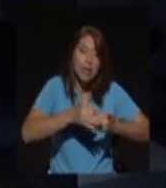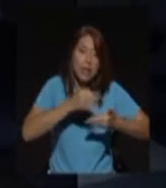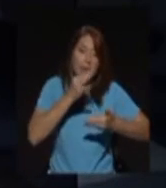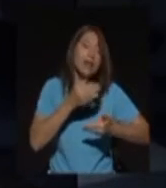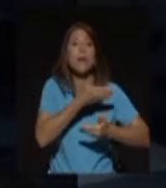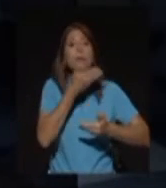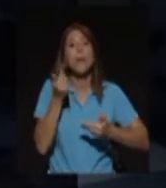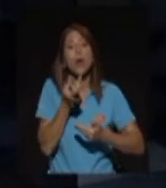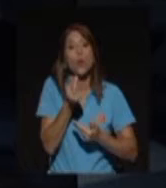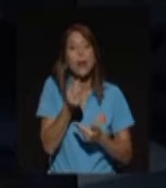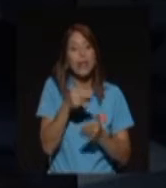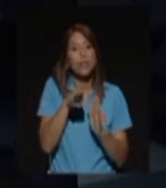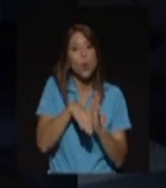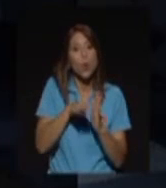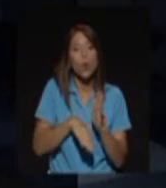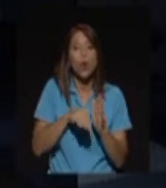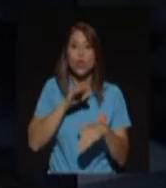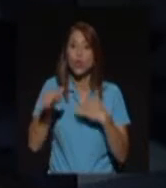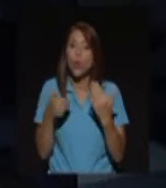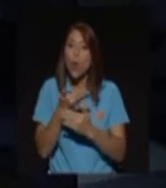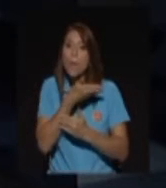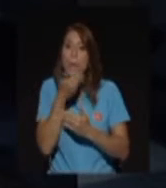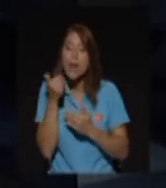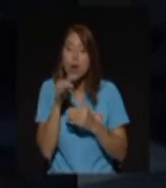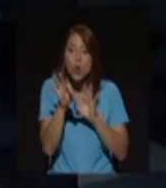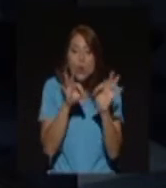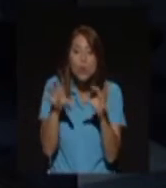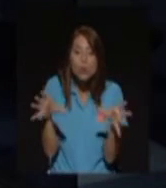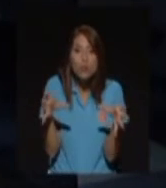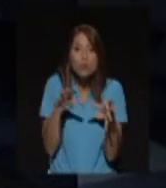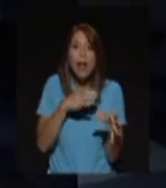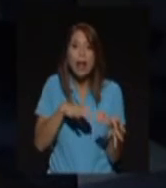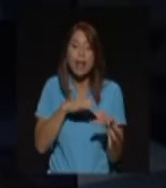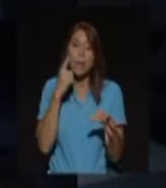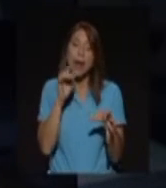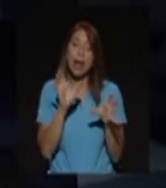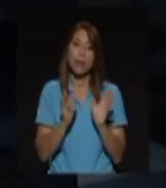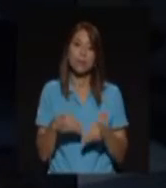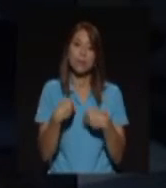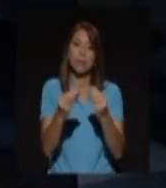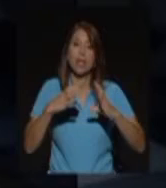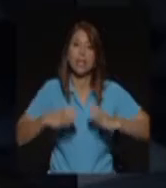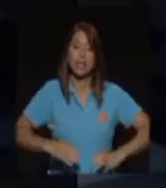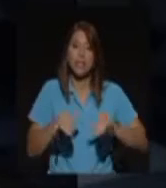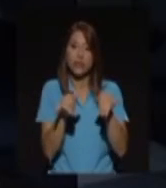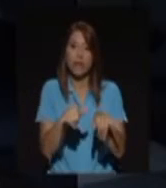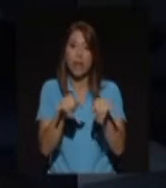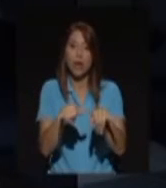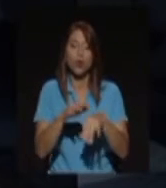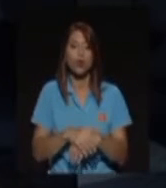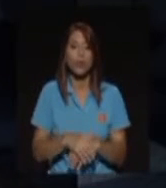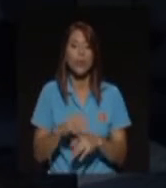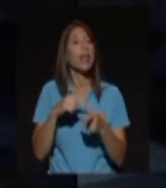posible a sus clientes para retener a estos clientes. Eso lo que resultó fue que